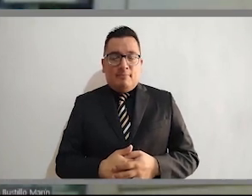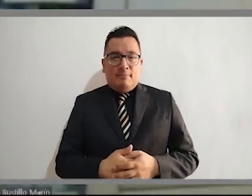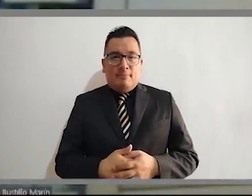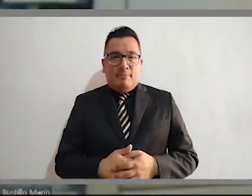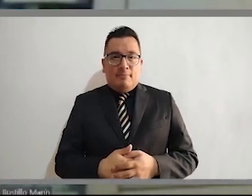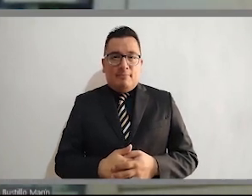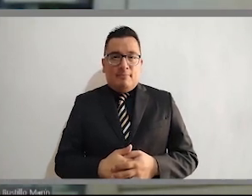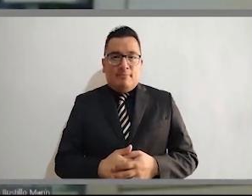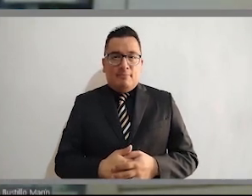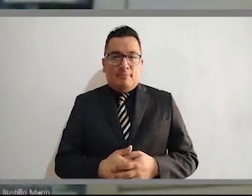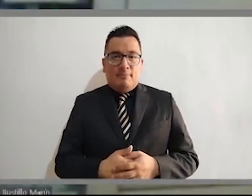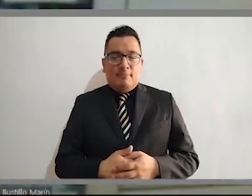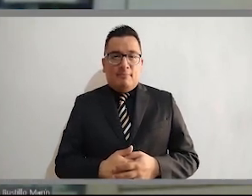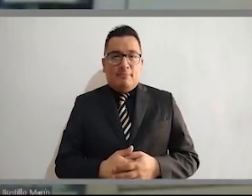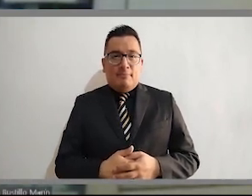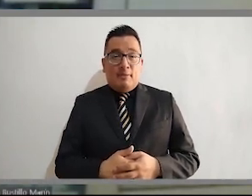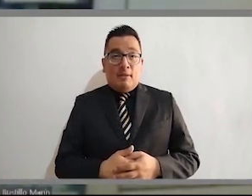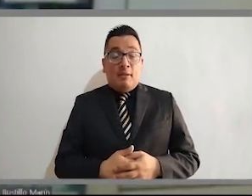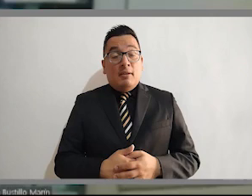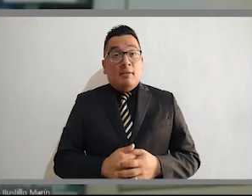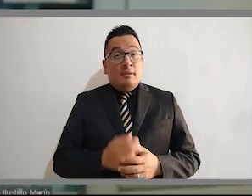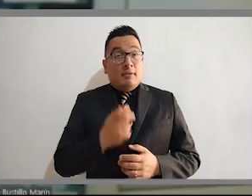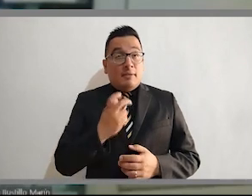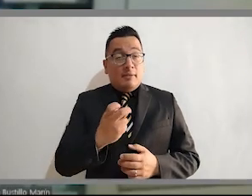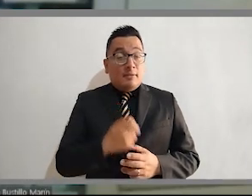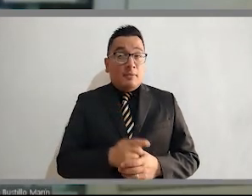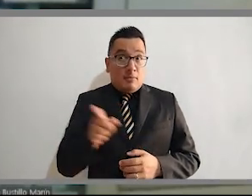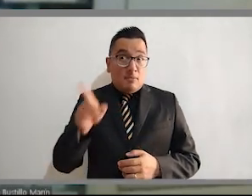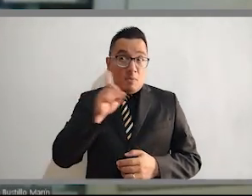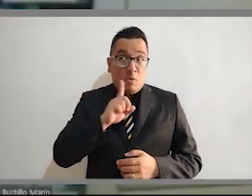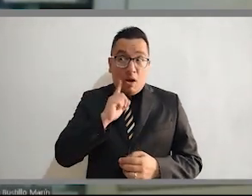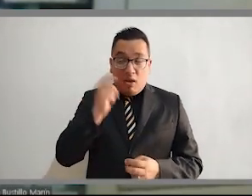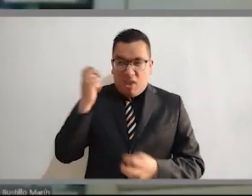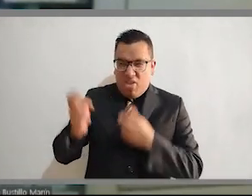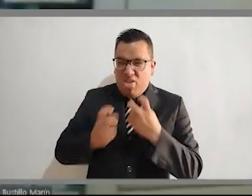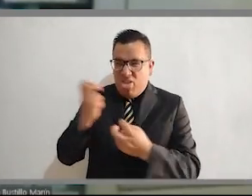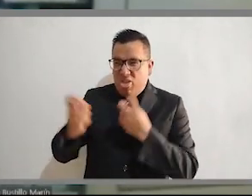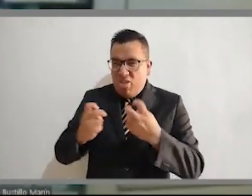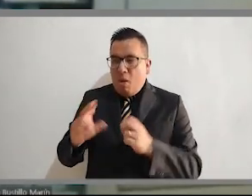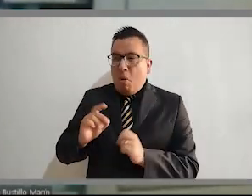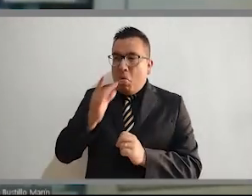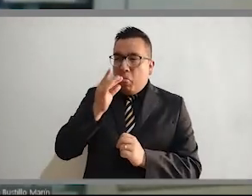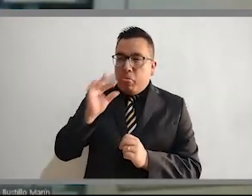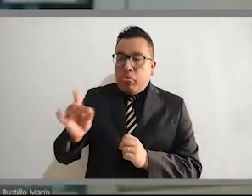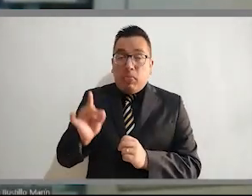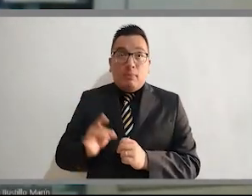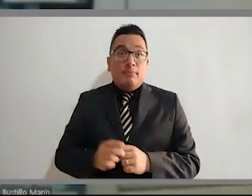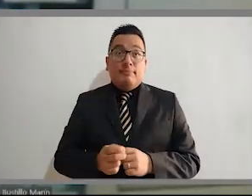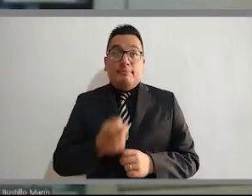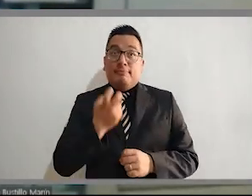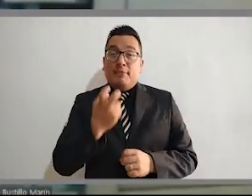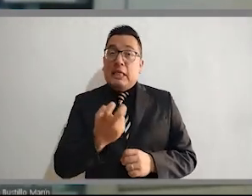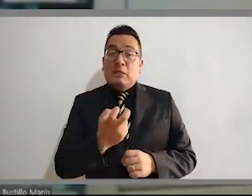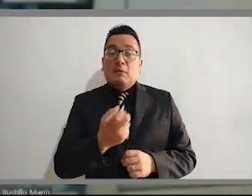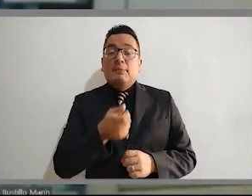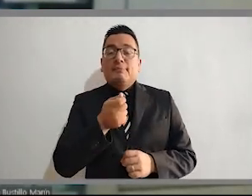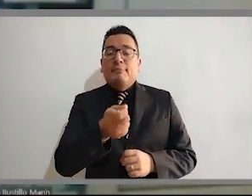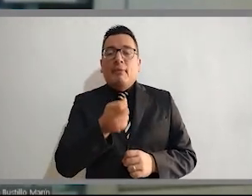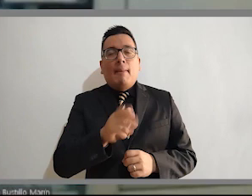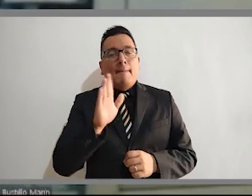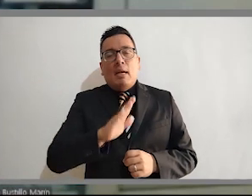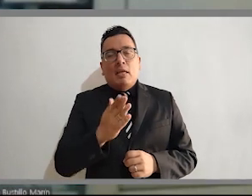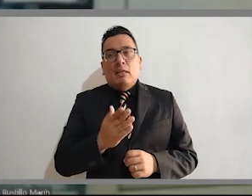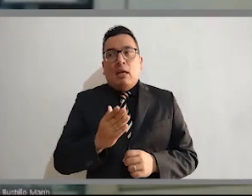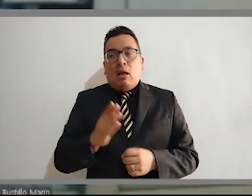que pensarla como un acto de discriminación. No hay más. La violencia es un acto de discriminación. ¿Por